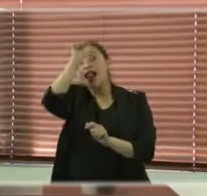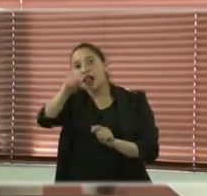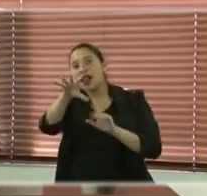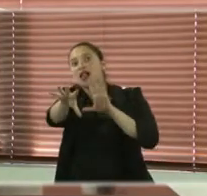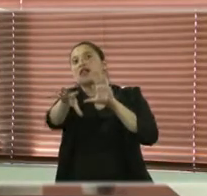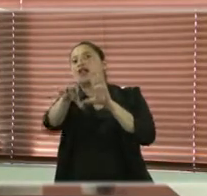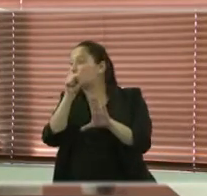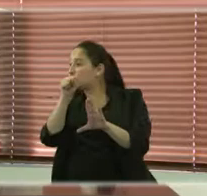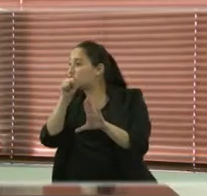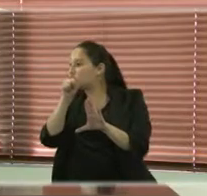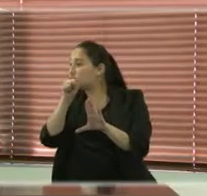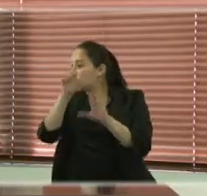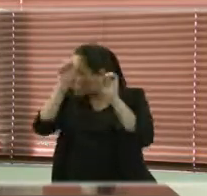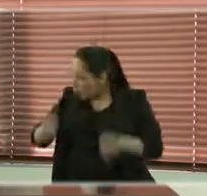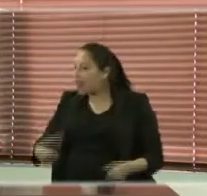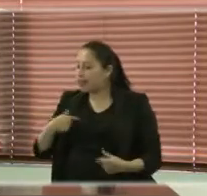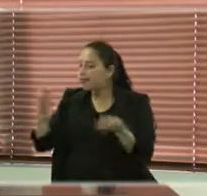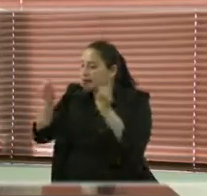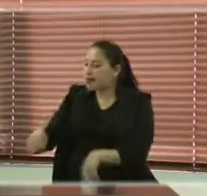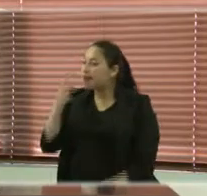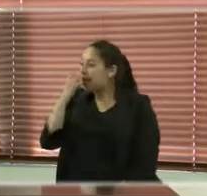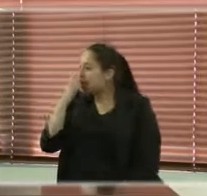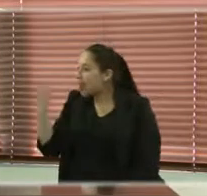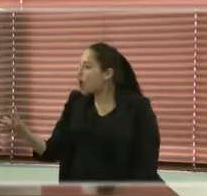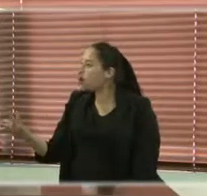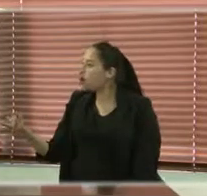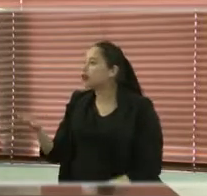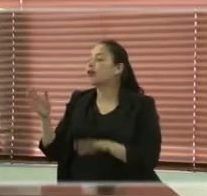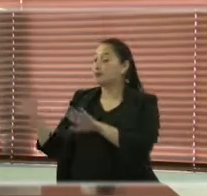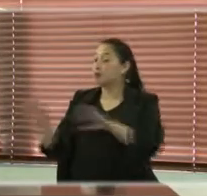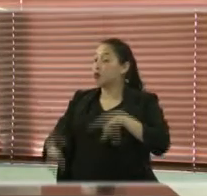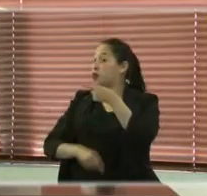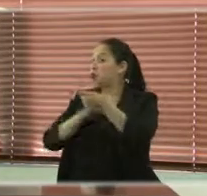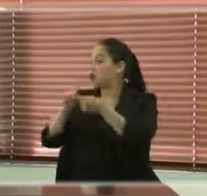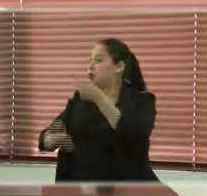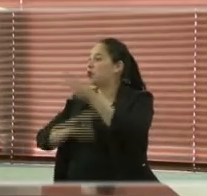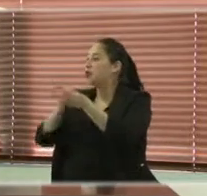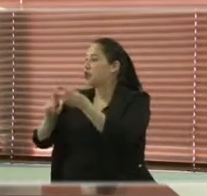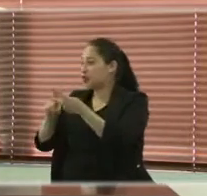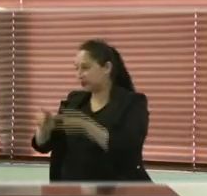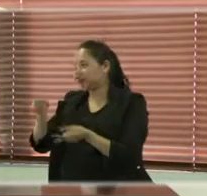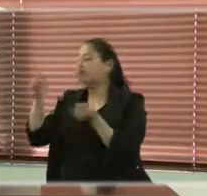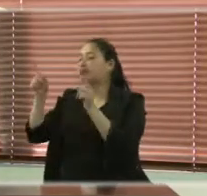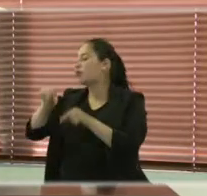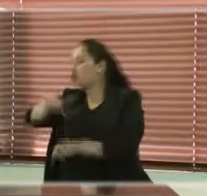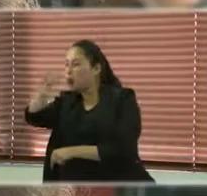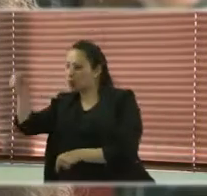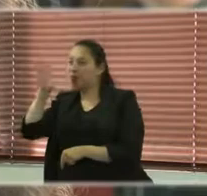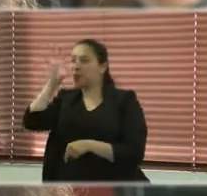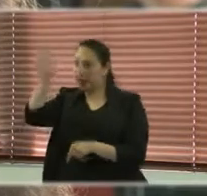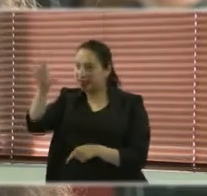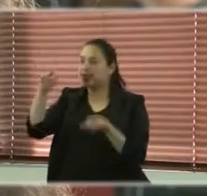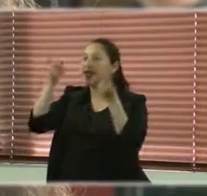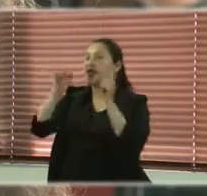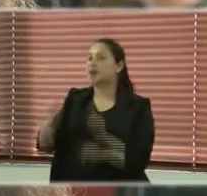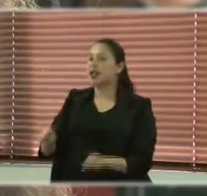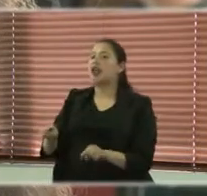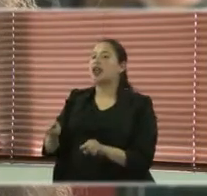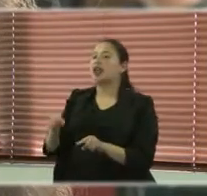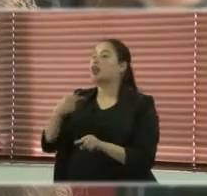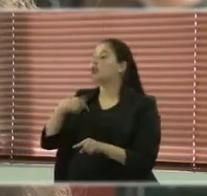padrón electoral Y no pudieron votar en las elecciones Entonces ellos estaban demandando al Estado porque se le está violando su derecho